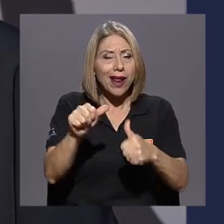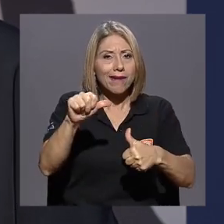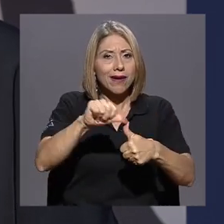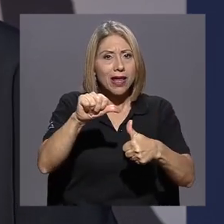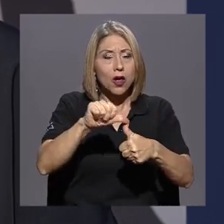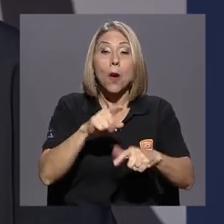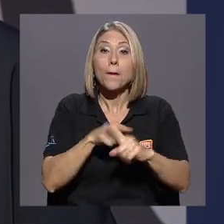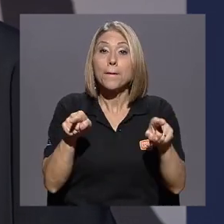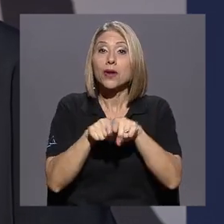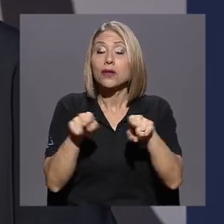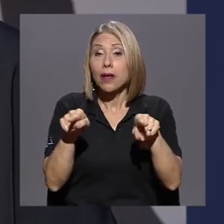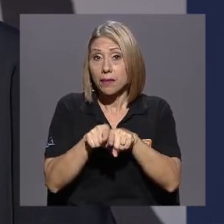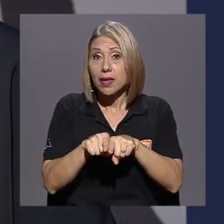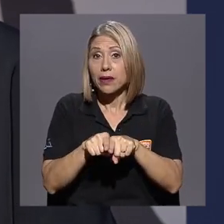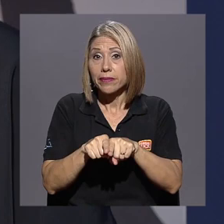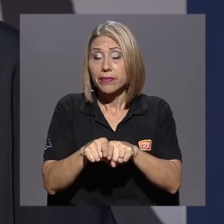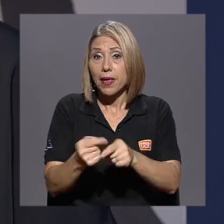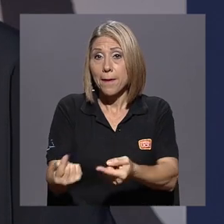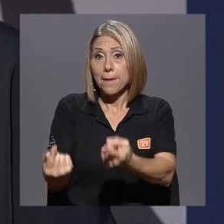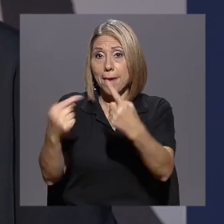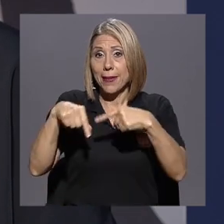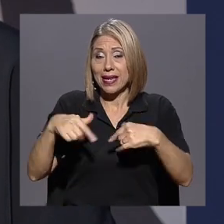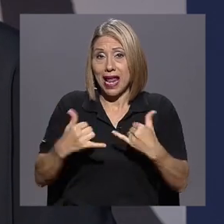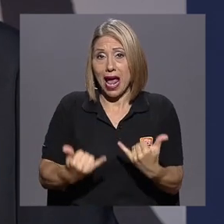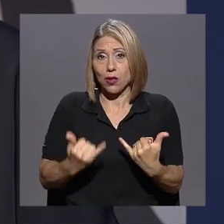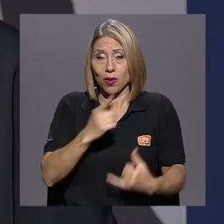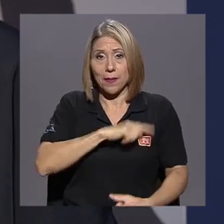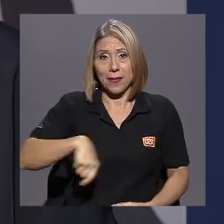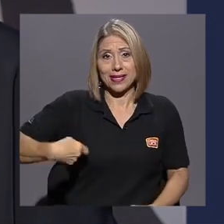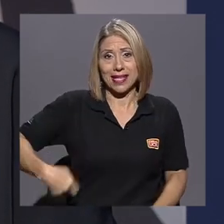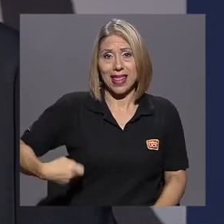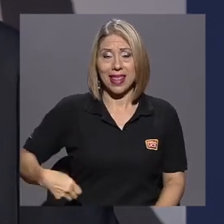Pero también vamos a contar con la actual